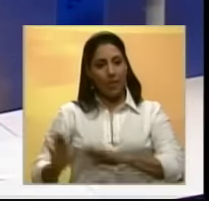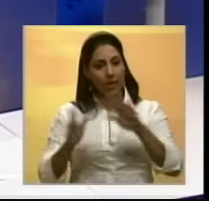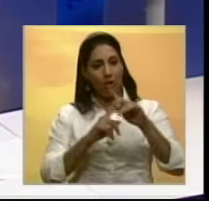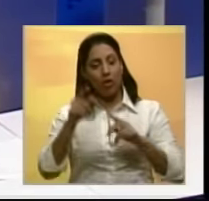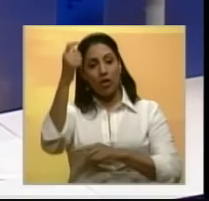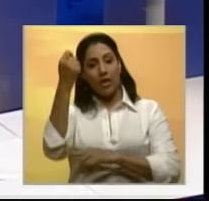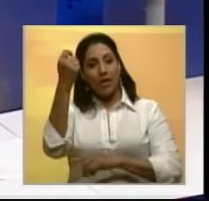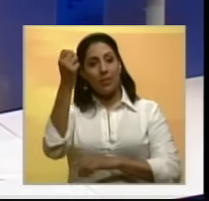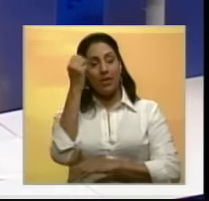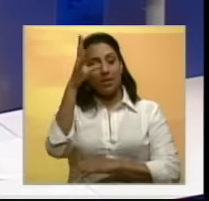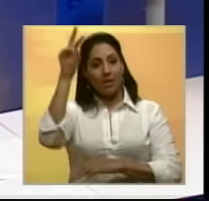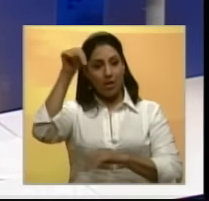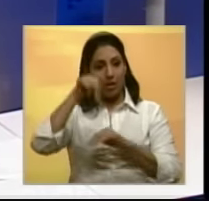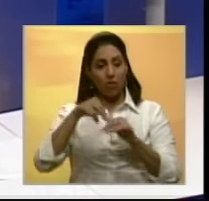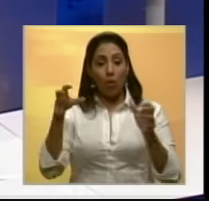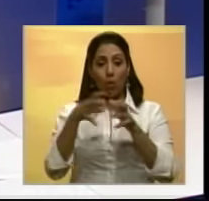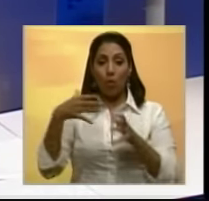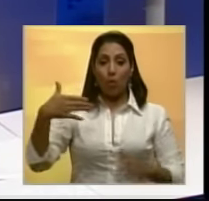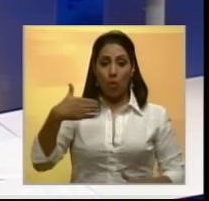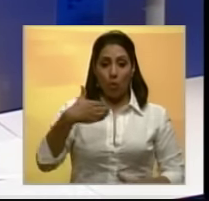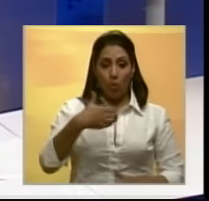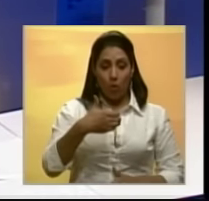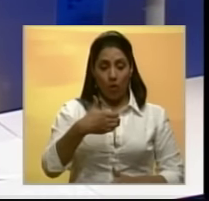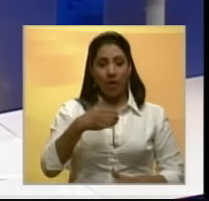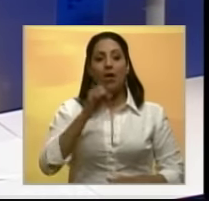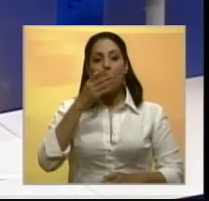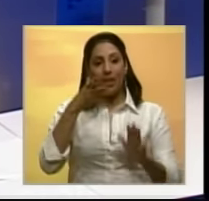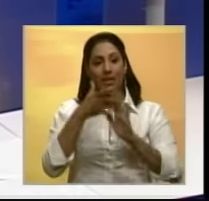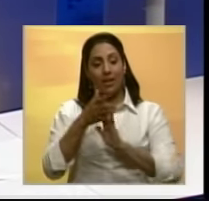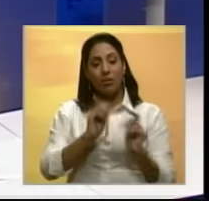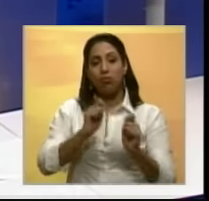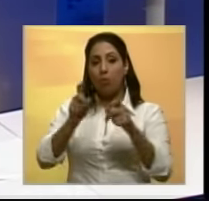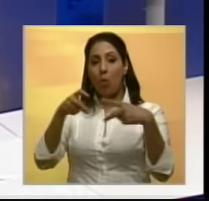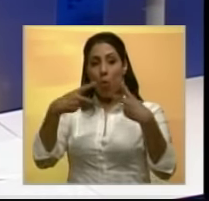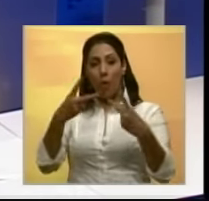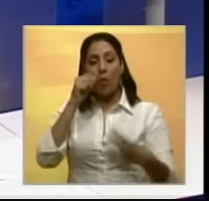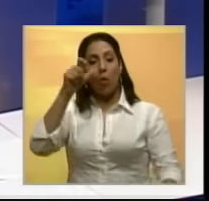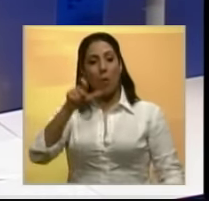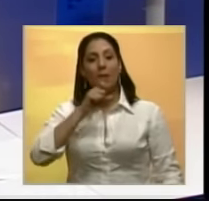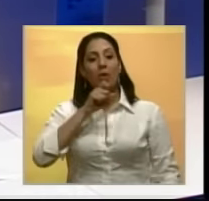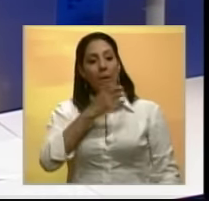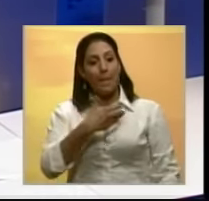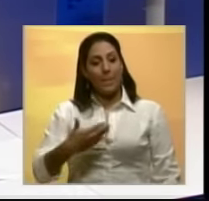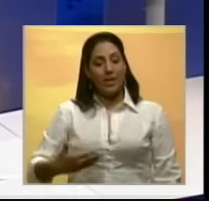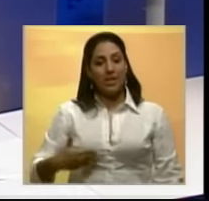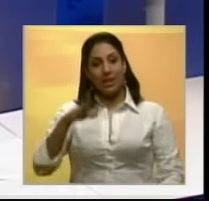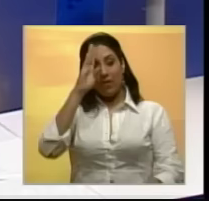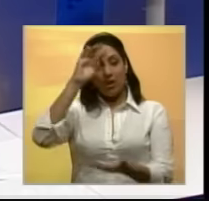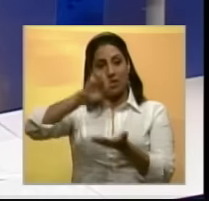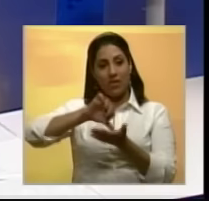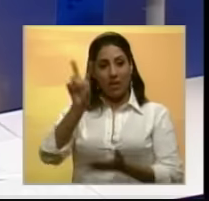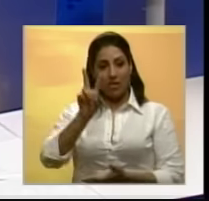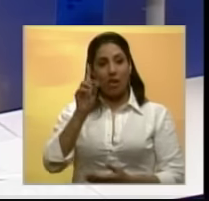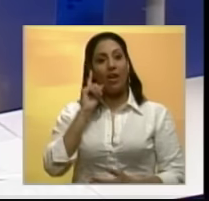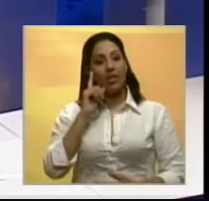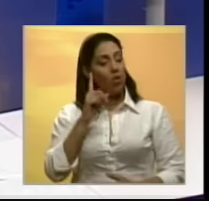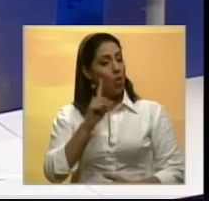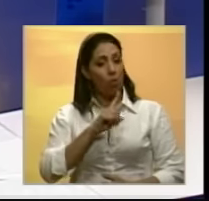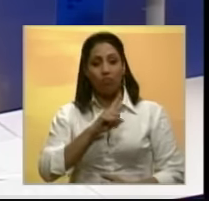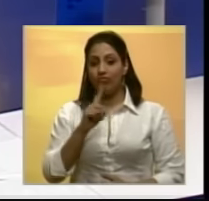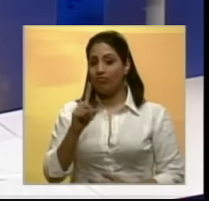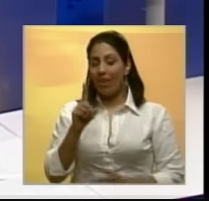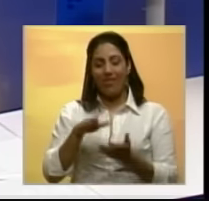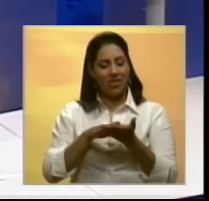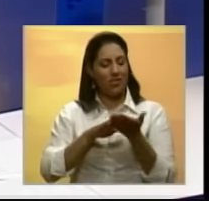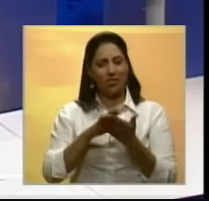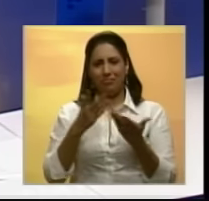El diputado de la Asamblea Nacional por la Unidad, Miguel Pizarro, afirmó que la designación de Ricardo Sanguino como presidente del Banco Central de Venezuela no